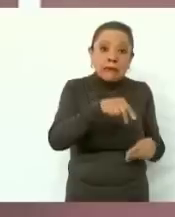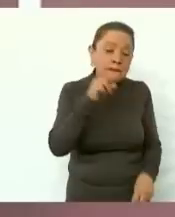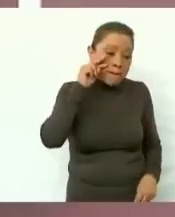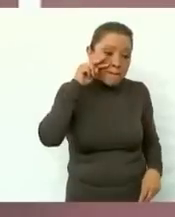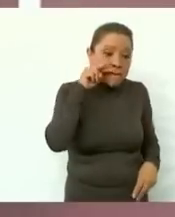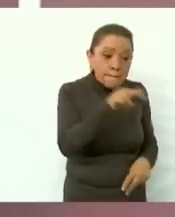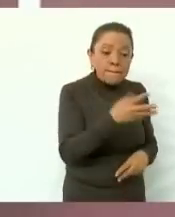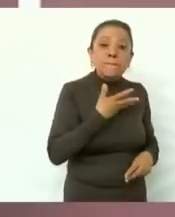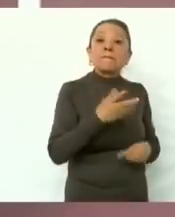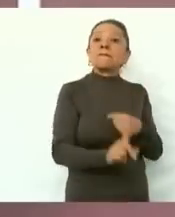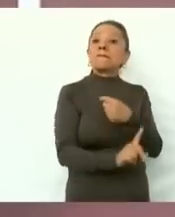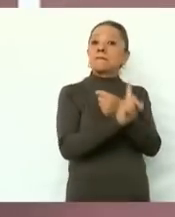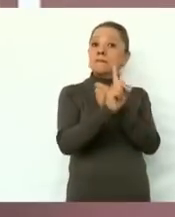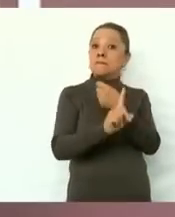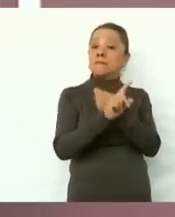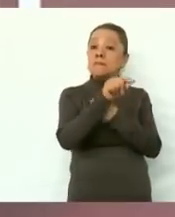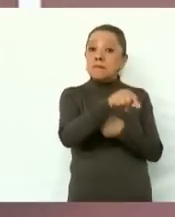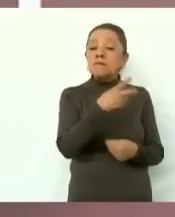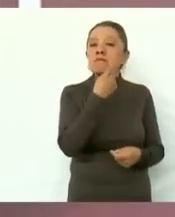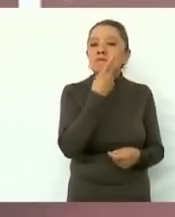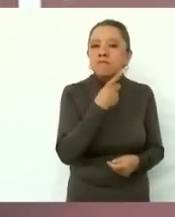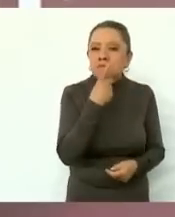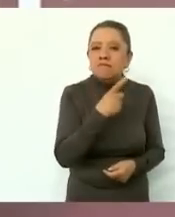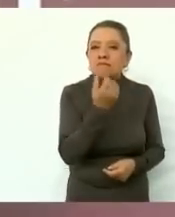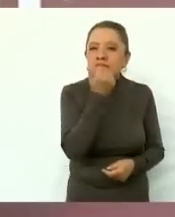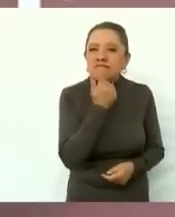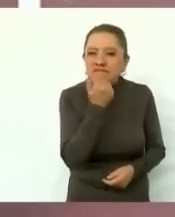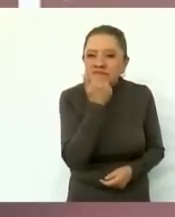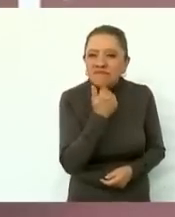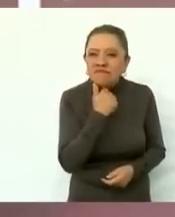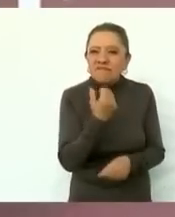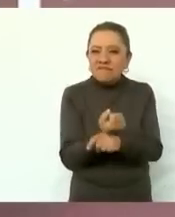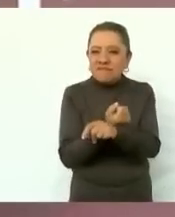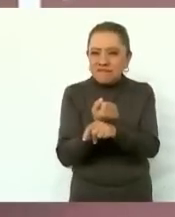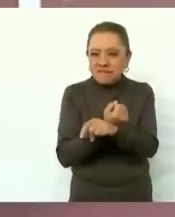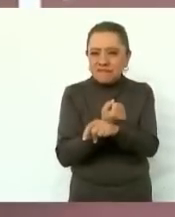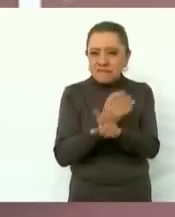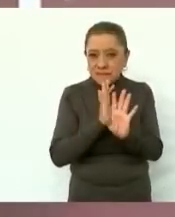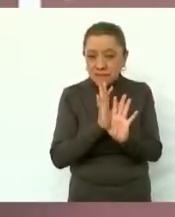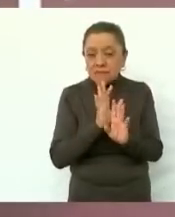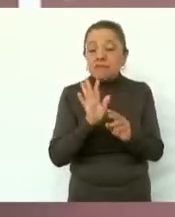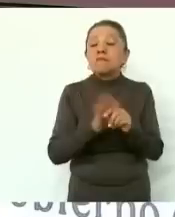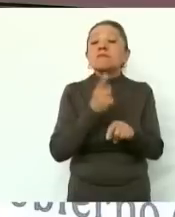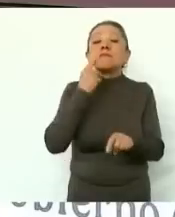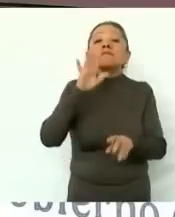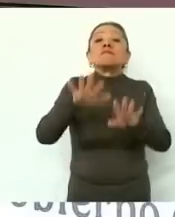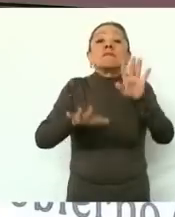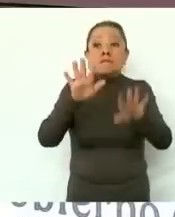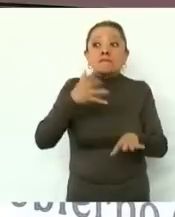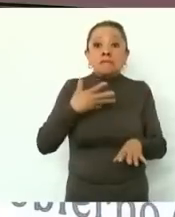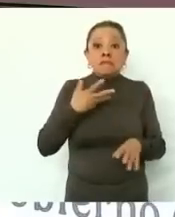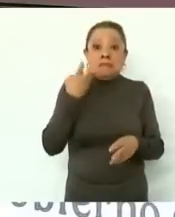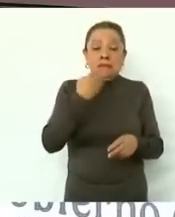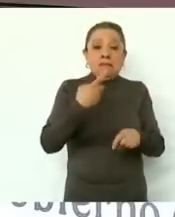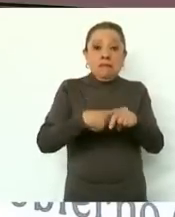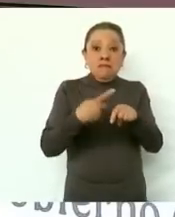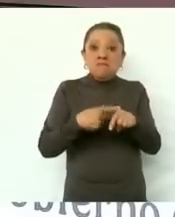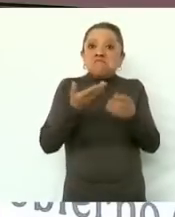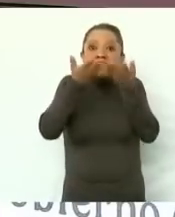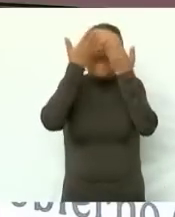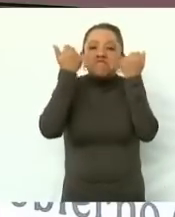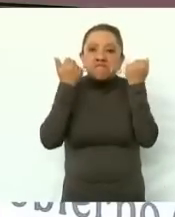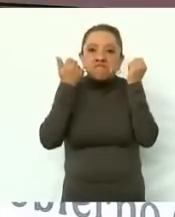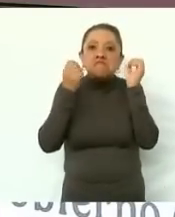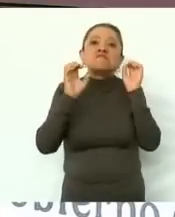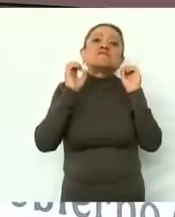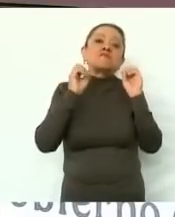algún problema de diabetes, por ejemplo, que luego uno tiene esos problemas y no lo sabe, de hipertensión, que